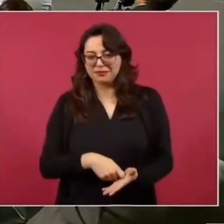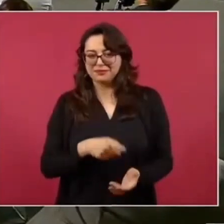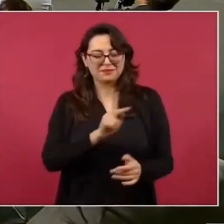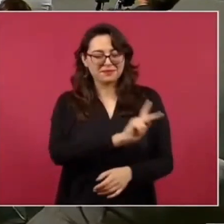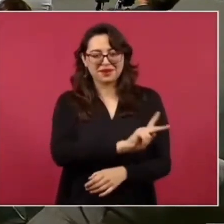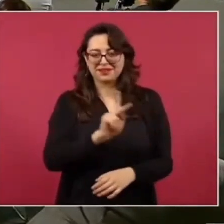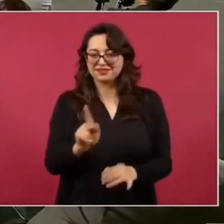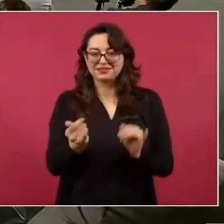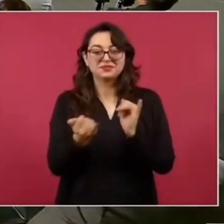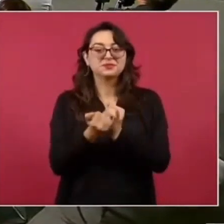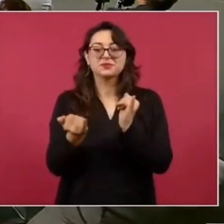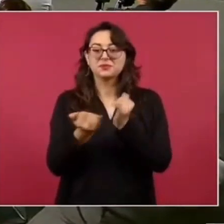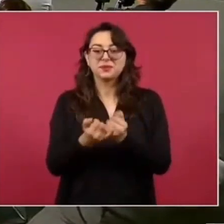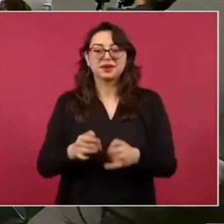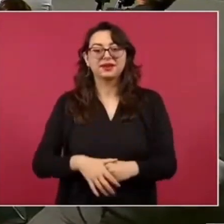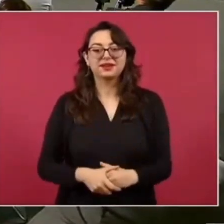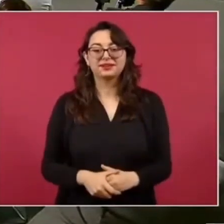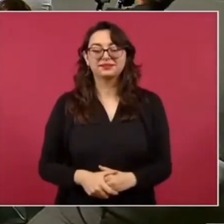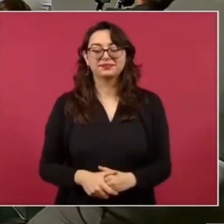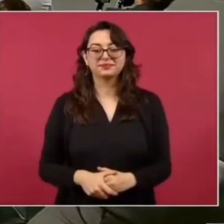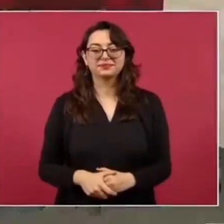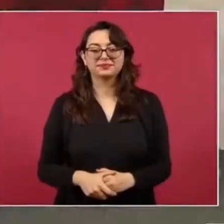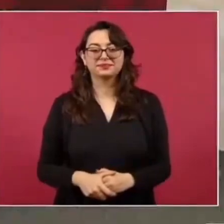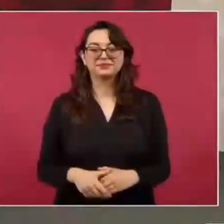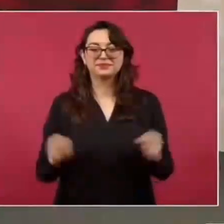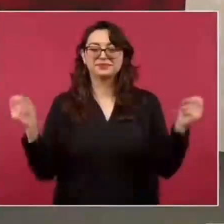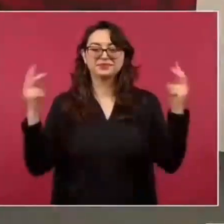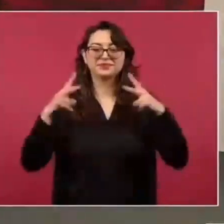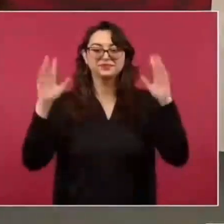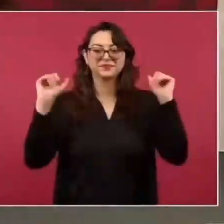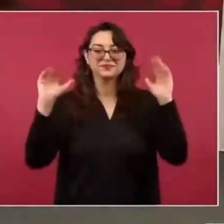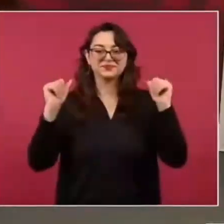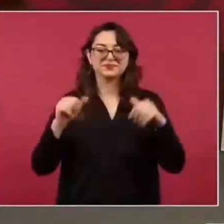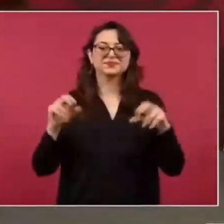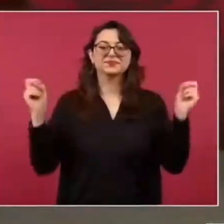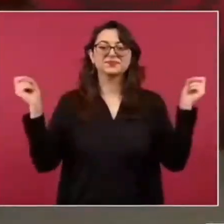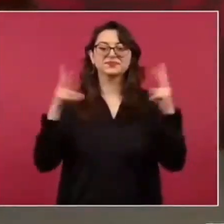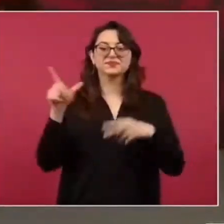Bien cuchareadas. Bueno, ahí nos vemos. Nos vemos el lunes.